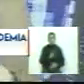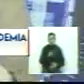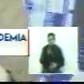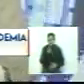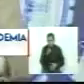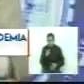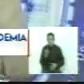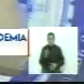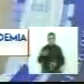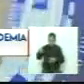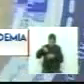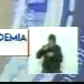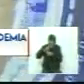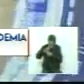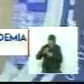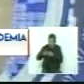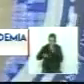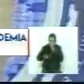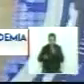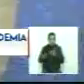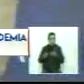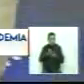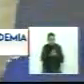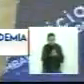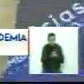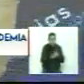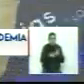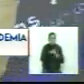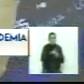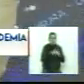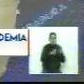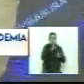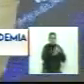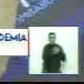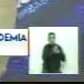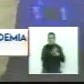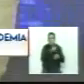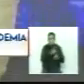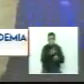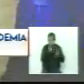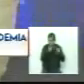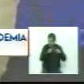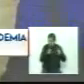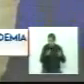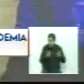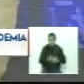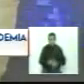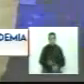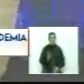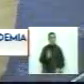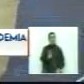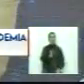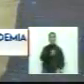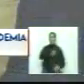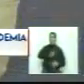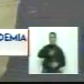que se están dando a través de redes sociales por parte de otros médicos y otras personas. Mire, es lamentable que